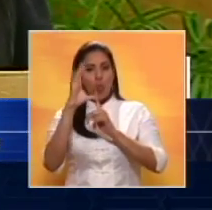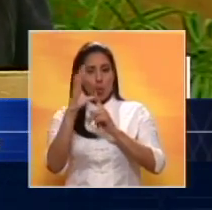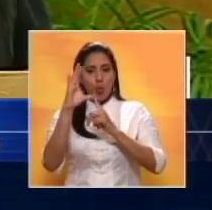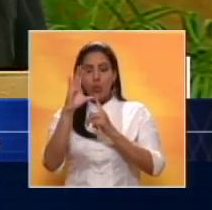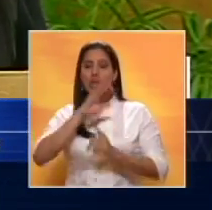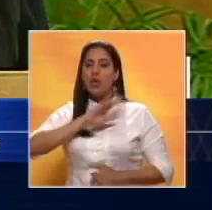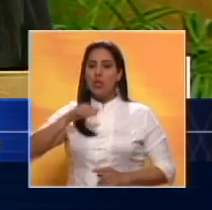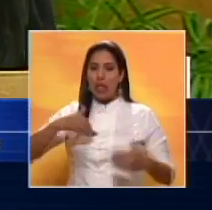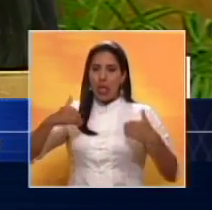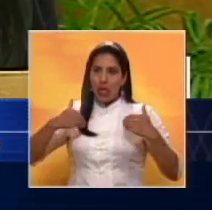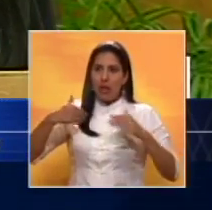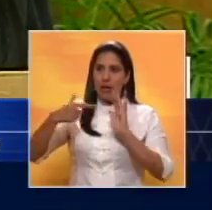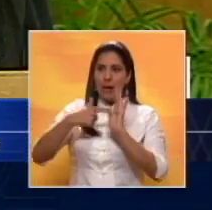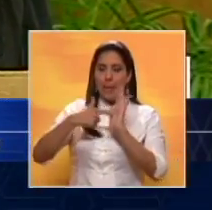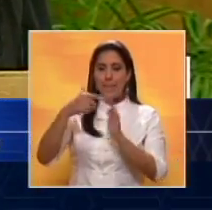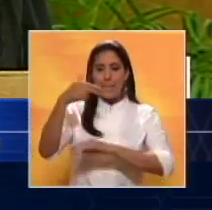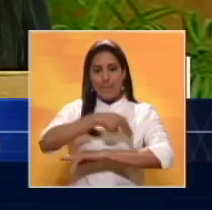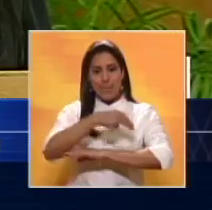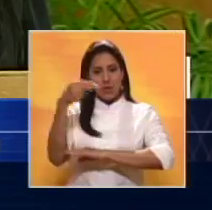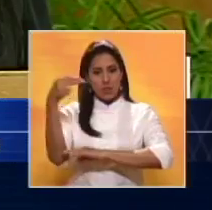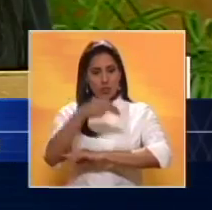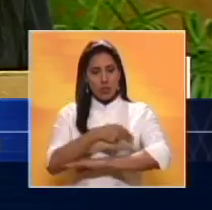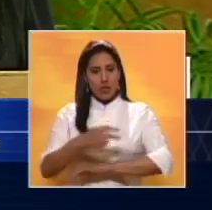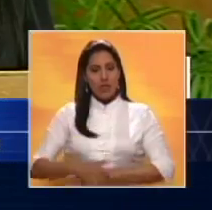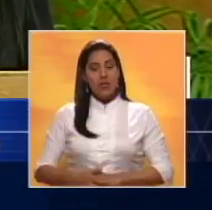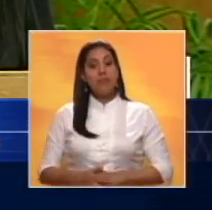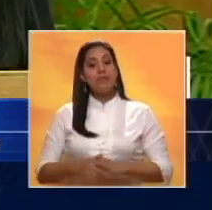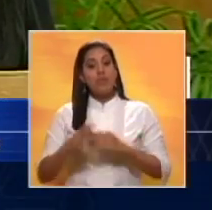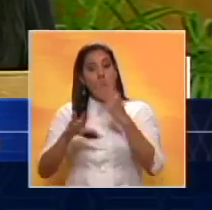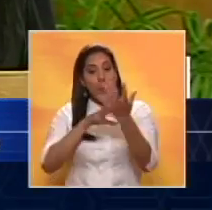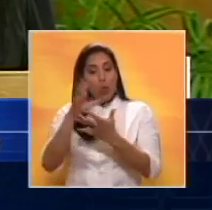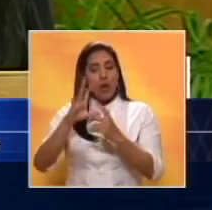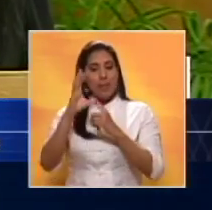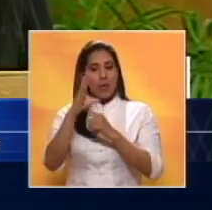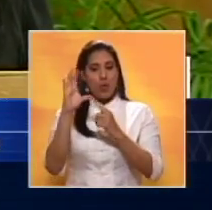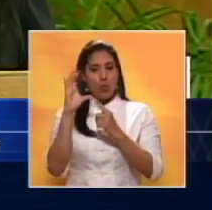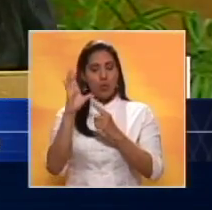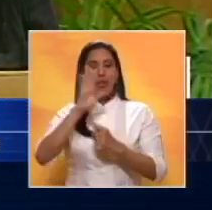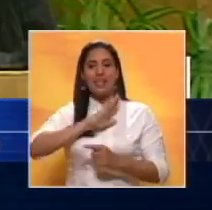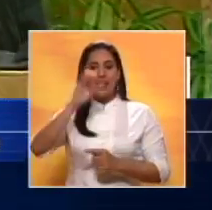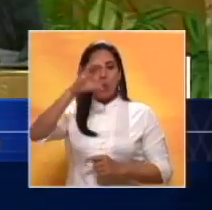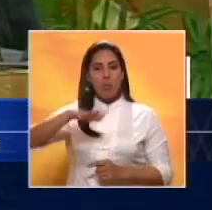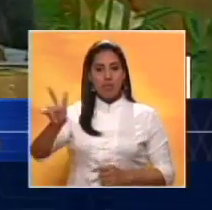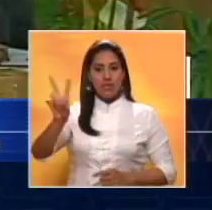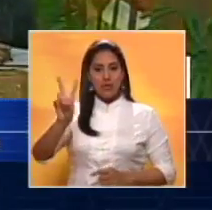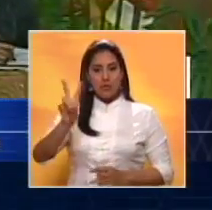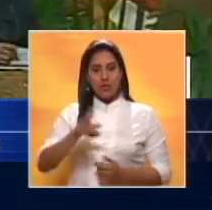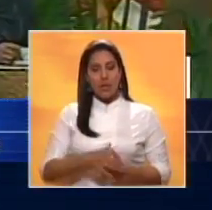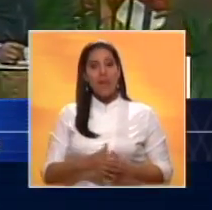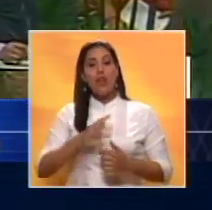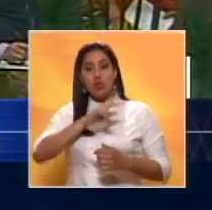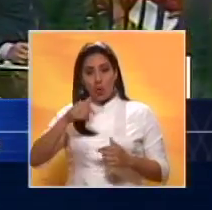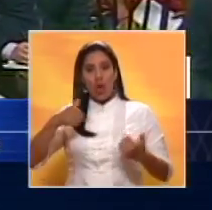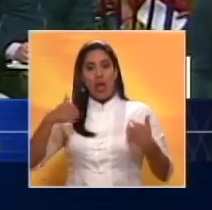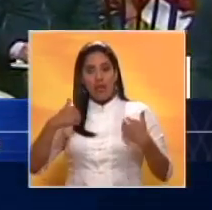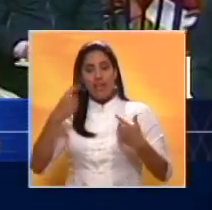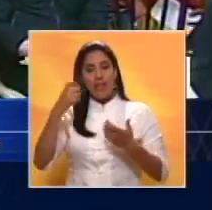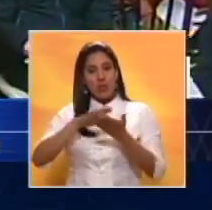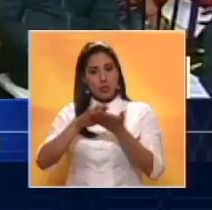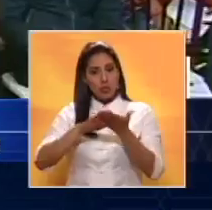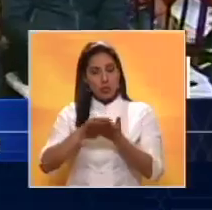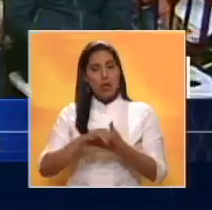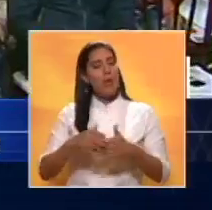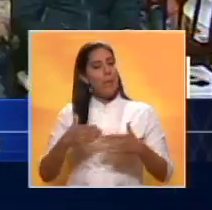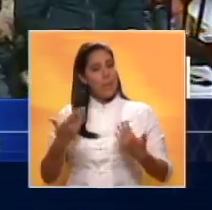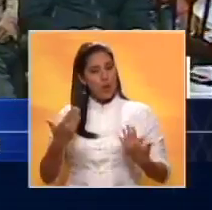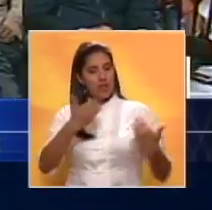que nos ata al rentismo petrolero. Es un problema cultural que tiene el pueblo de Venezuela, que tenemos que superarlo.